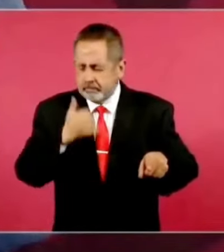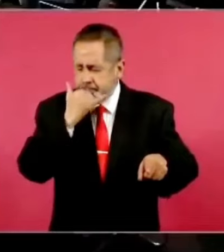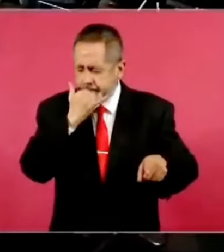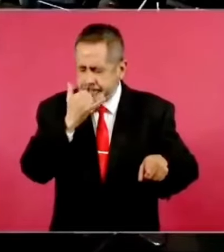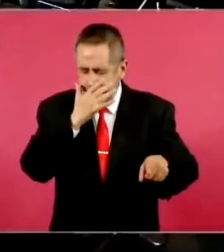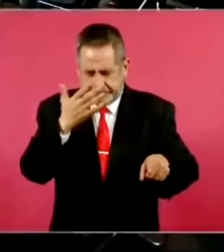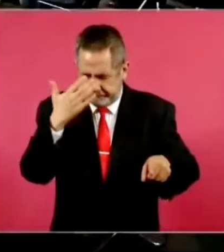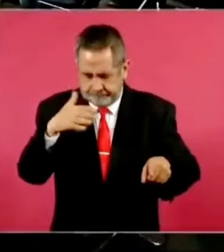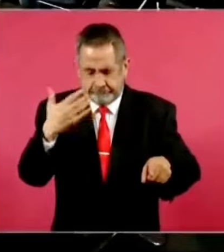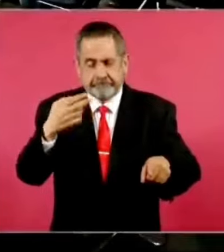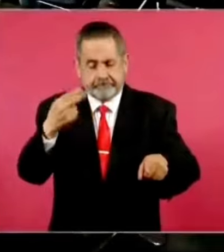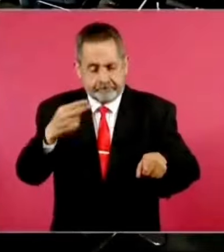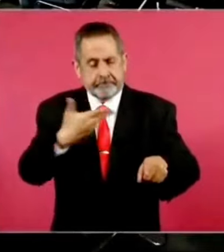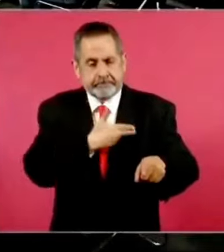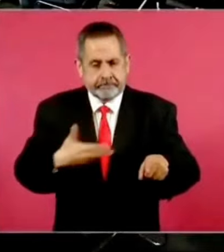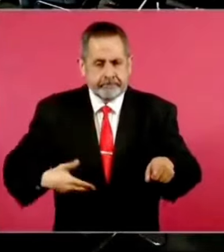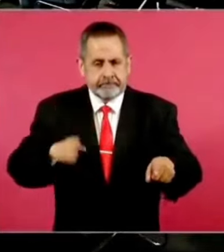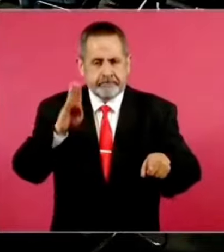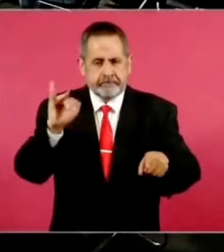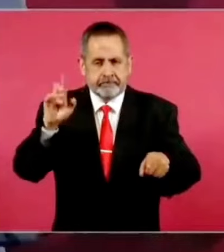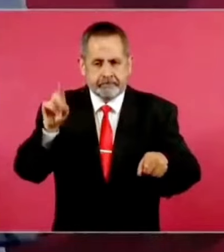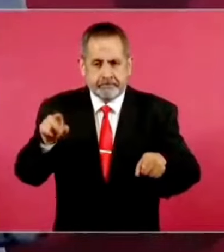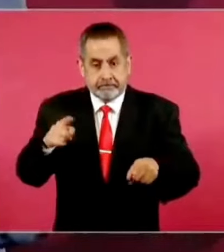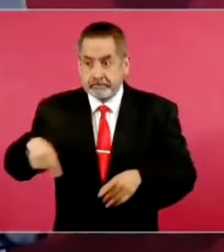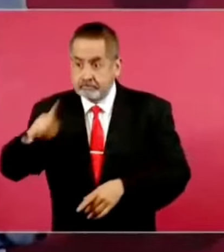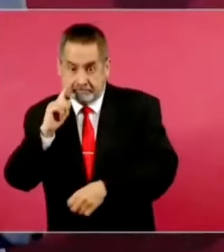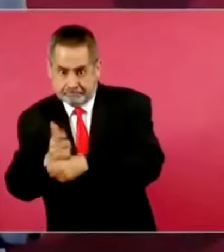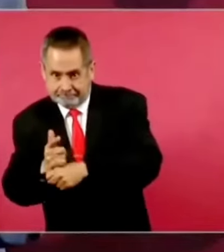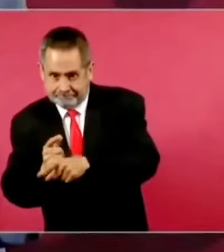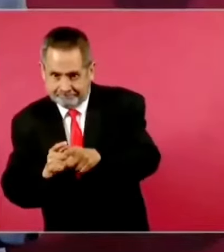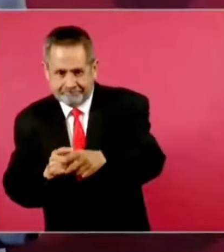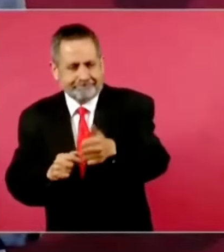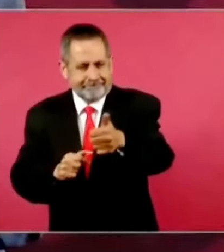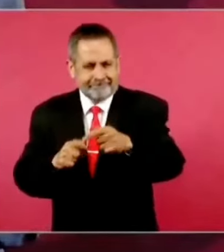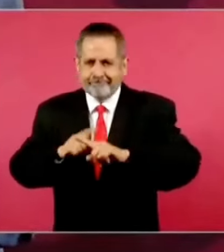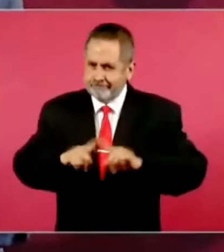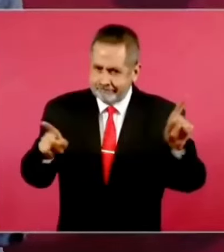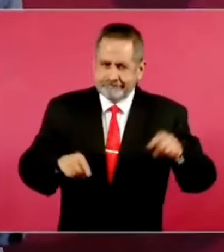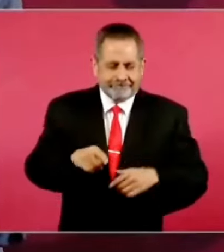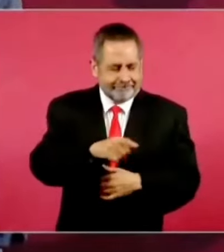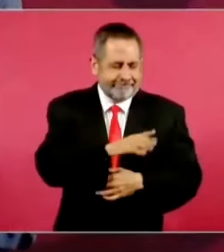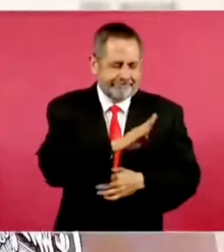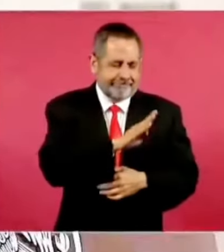Perdón, señor Biden. Fíjense qué bien que se dan cuenta de la diferencia.